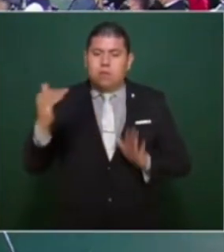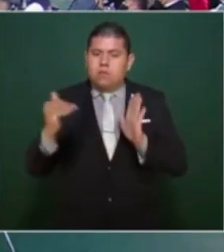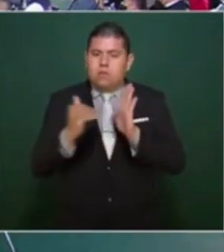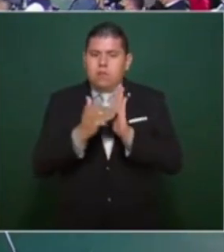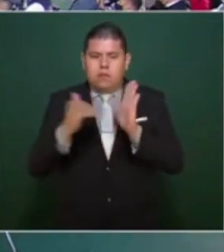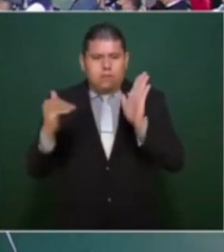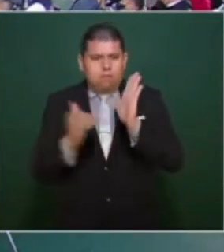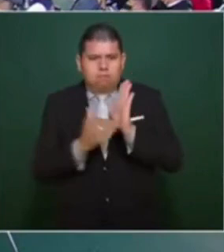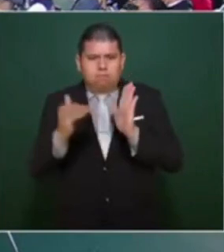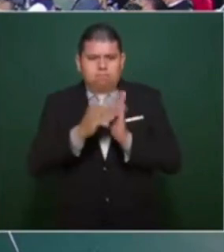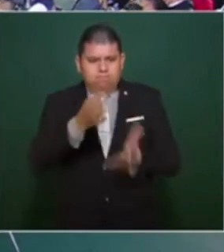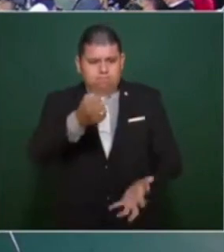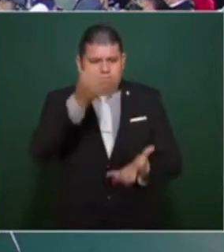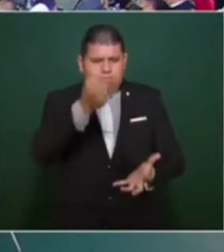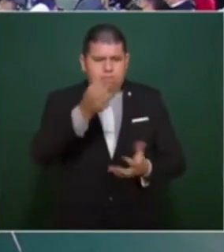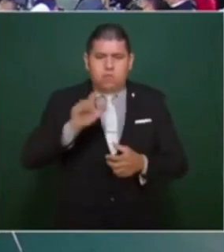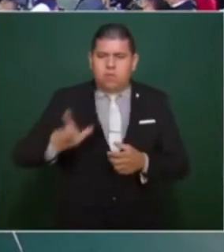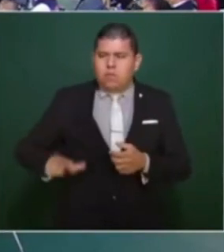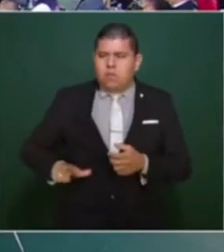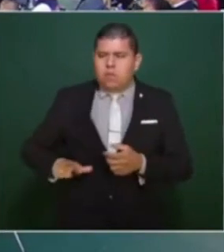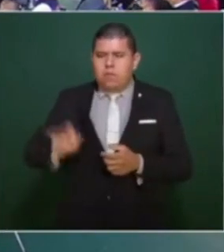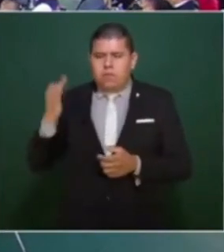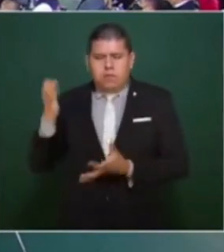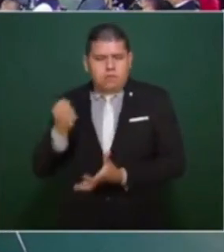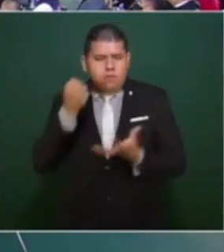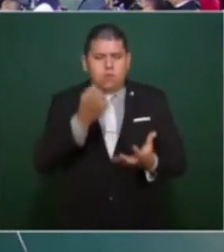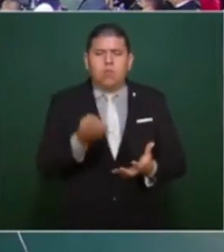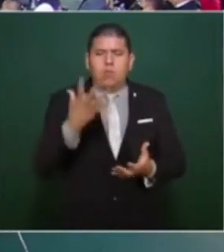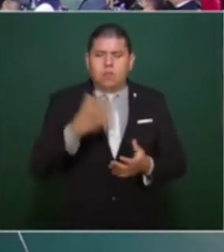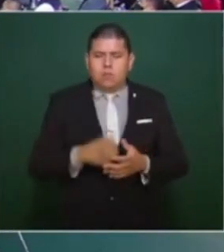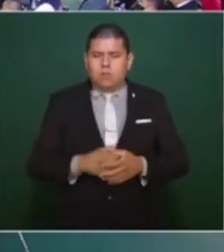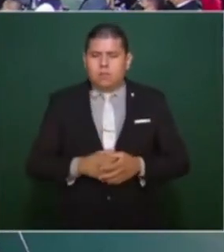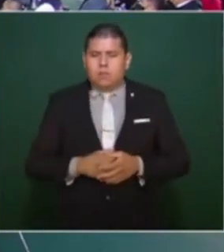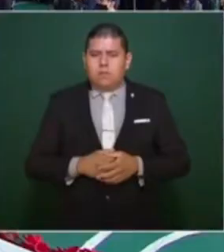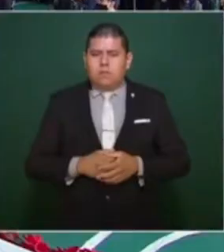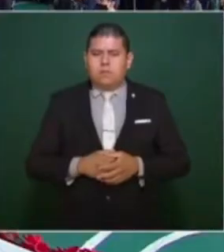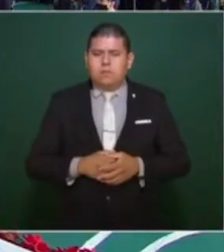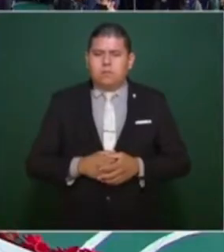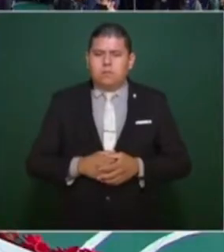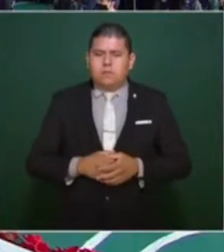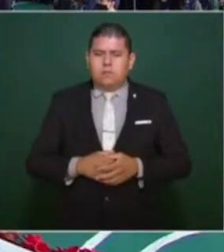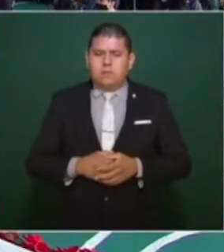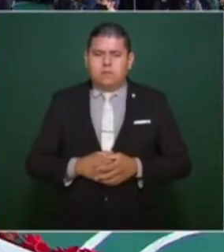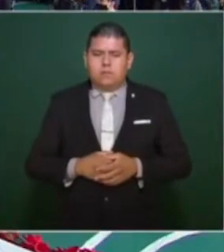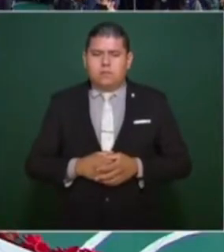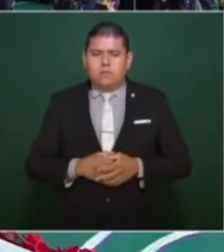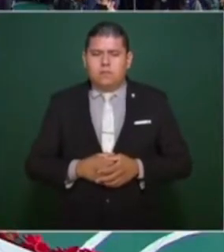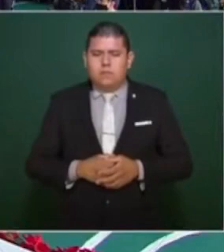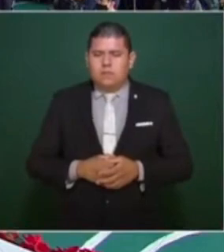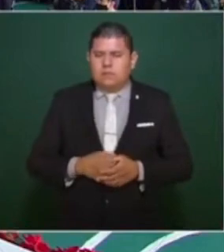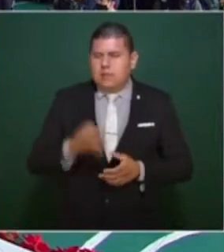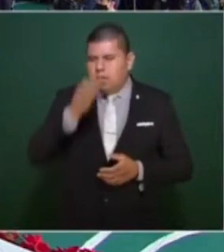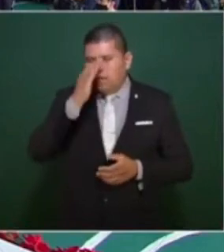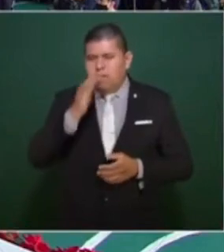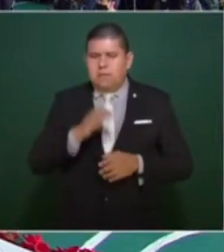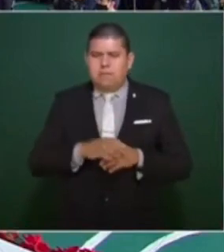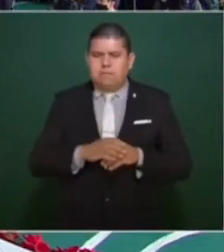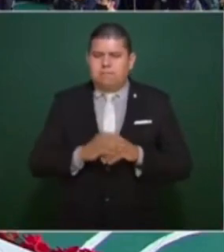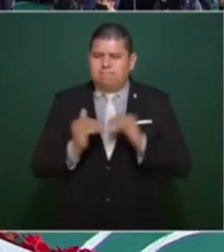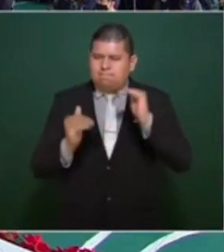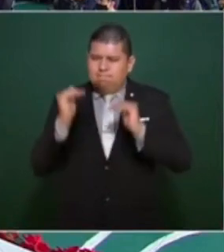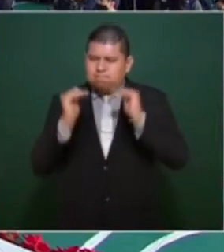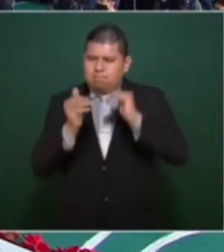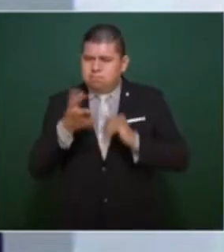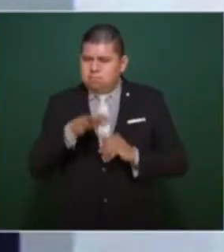millones. ¿Y cuánto es el presupuesto? Es de 22,000 millones de pesos. Pues ahí va. Y espérese, doctor,